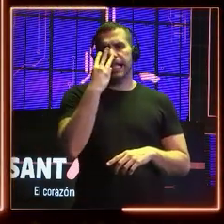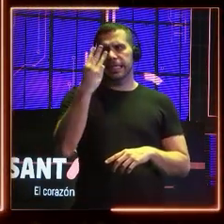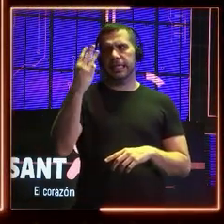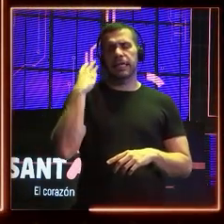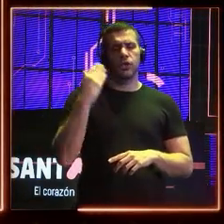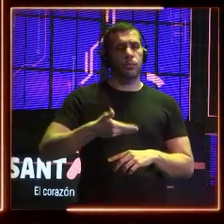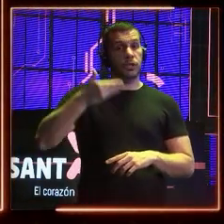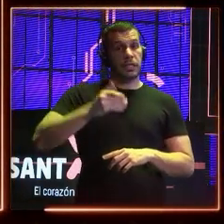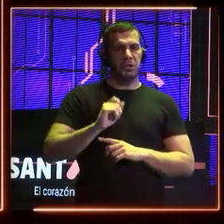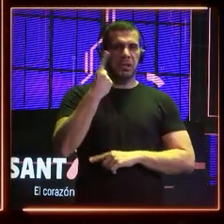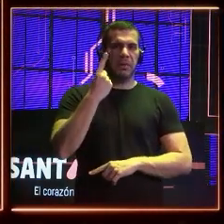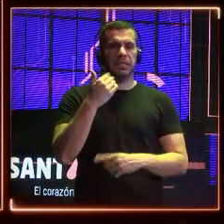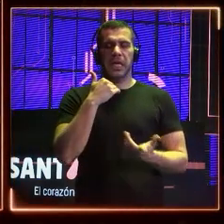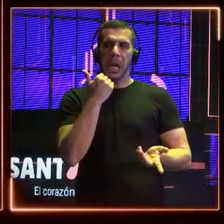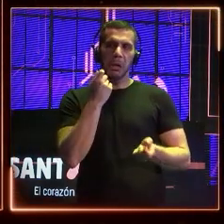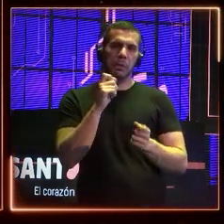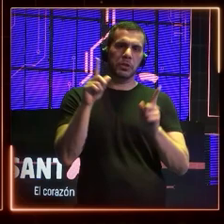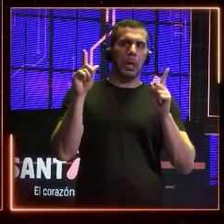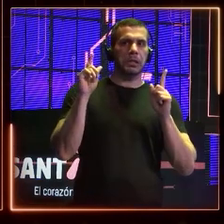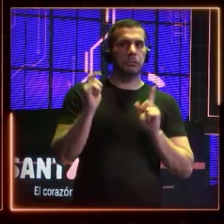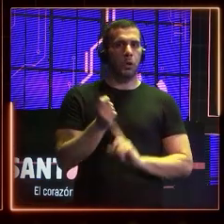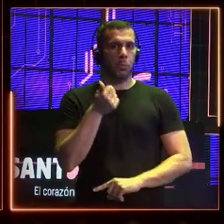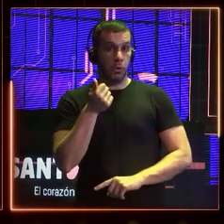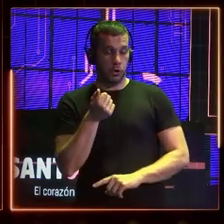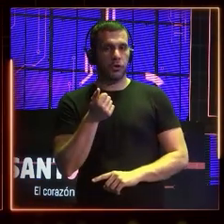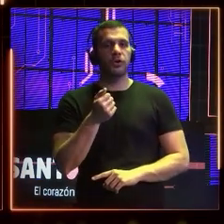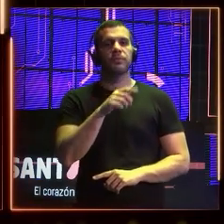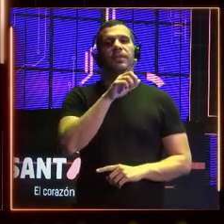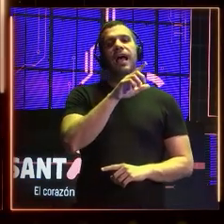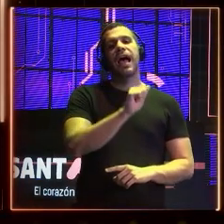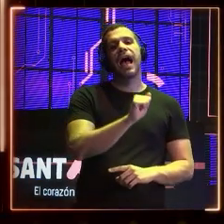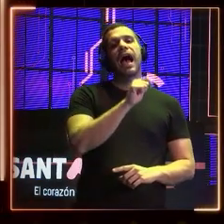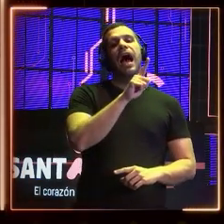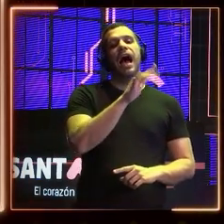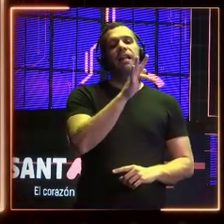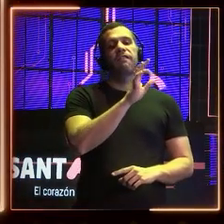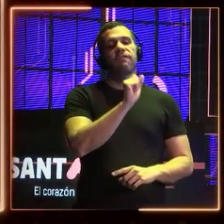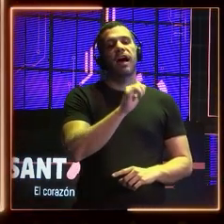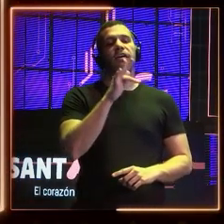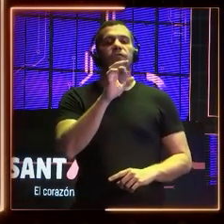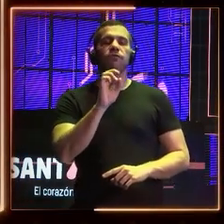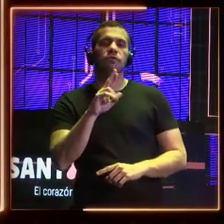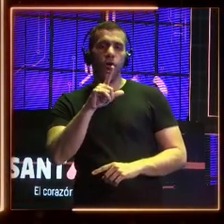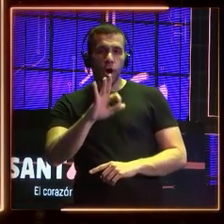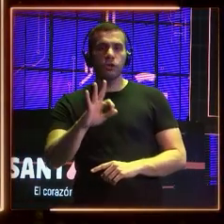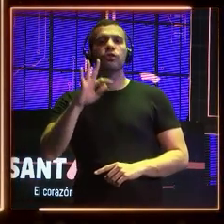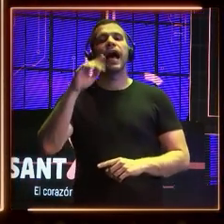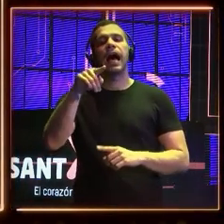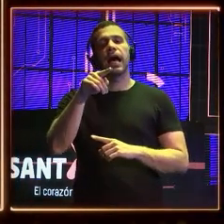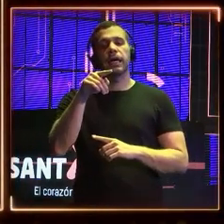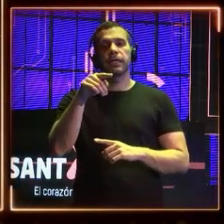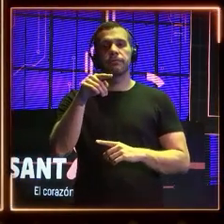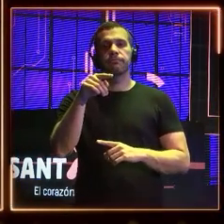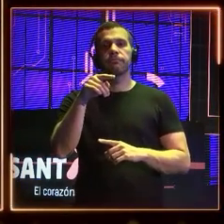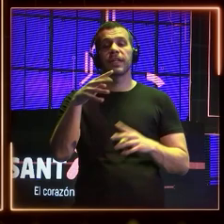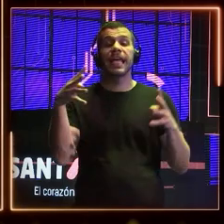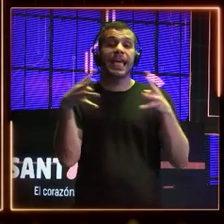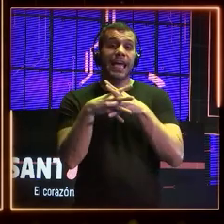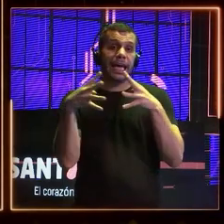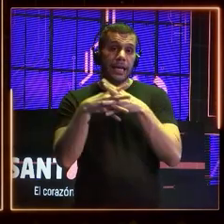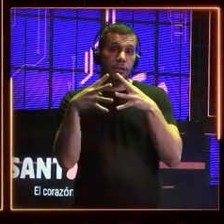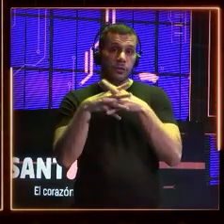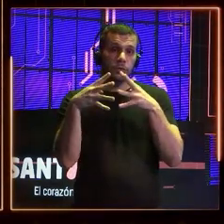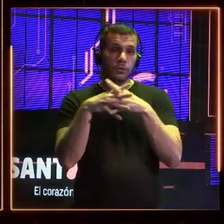pasado un poco desapercibida vale Alpha fult ha permitido descubrir la estructura tridimensional de las